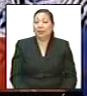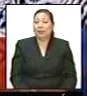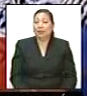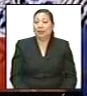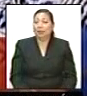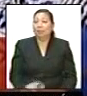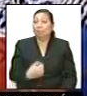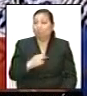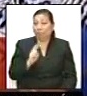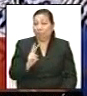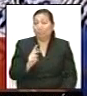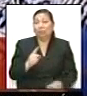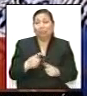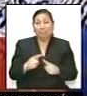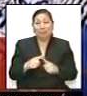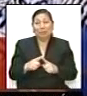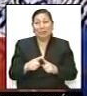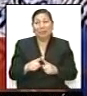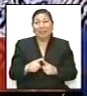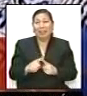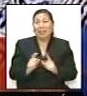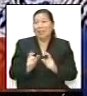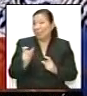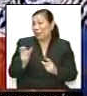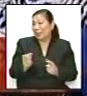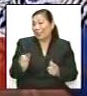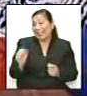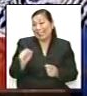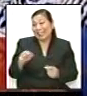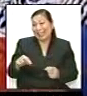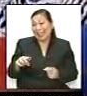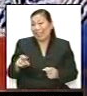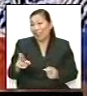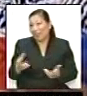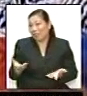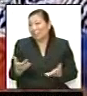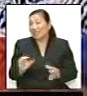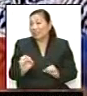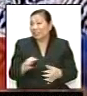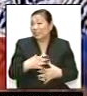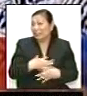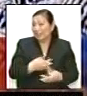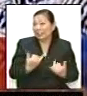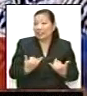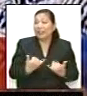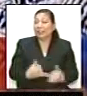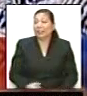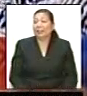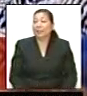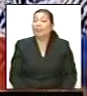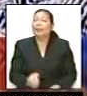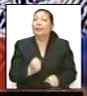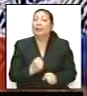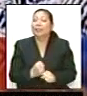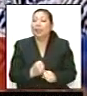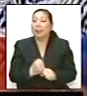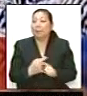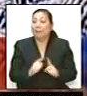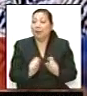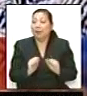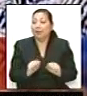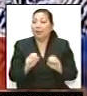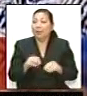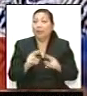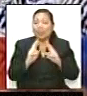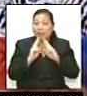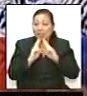hemos visto pasar varios colegas este que han tenido interés en este trabajo que nos está dando